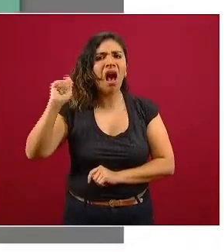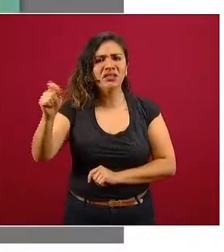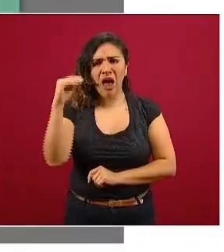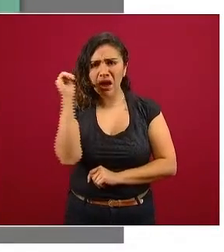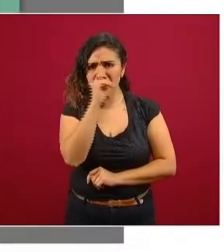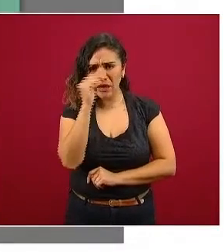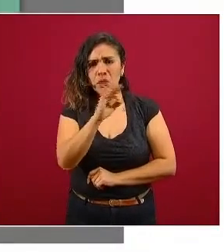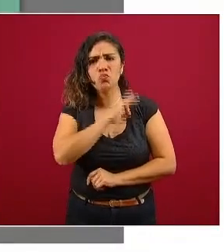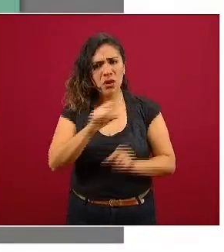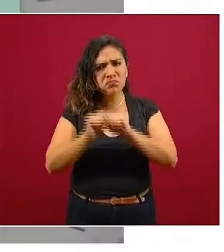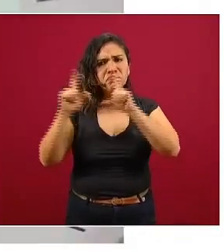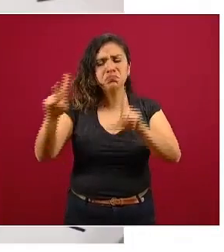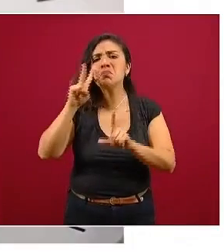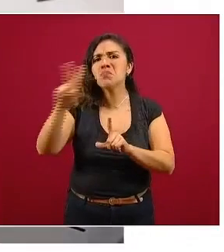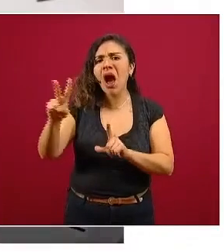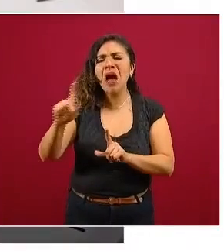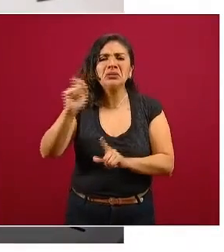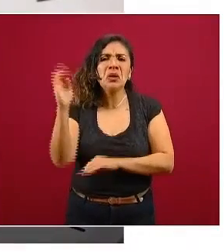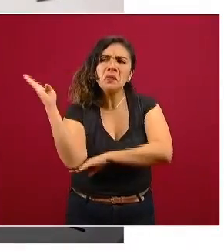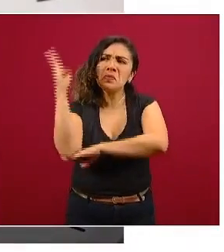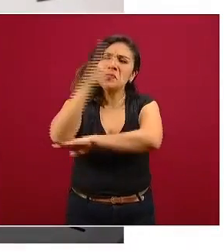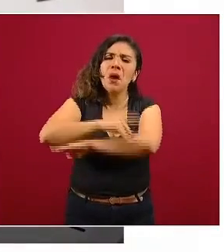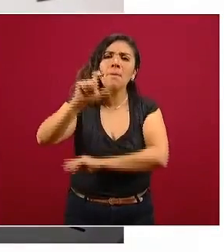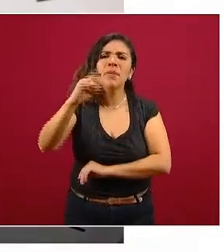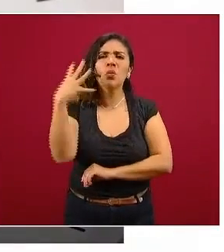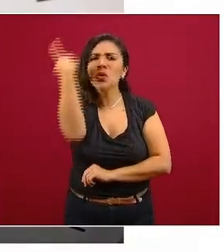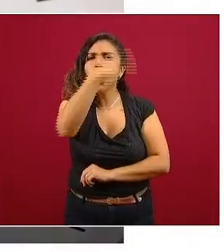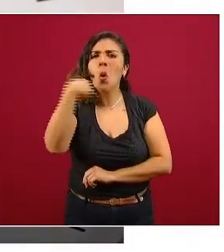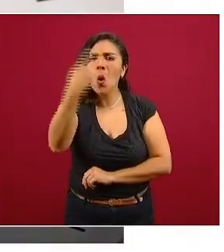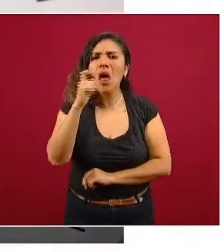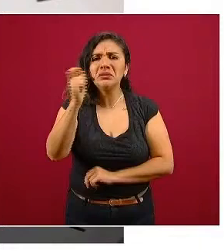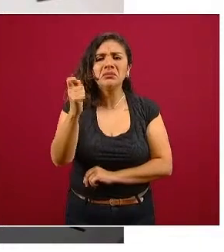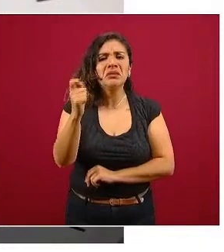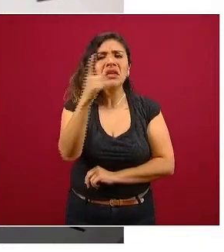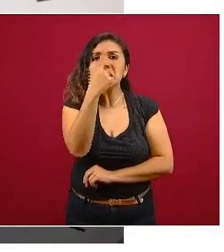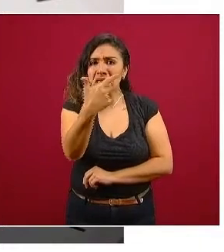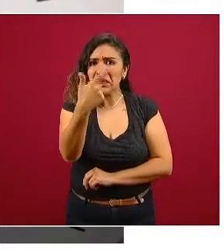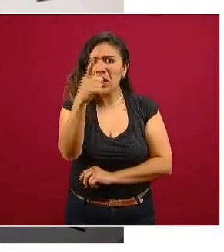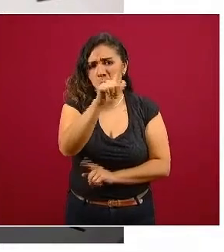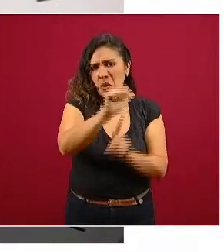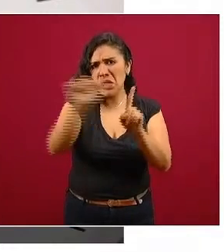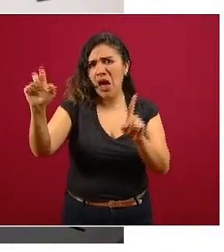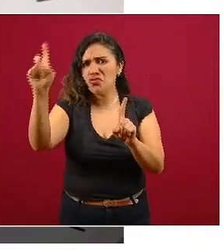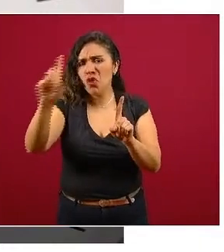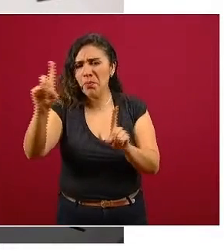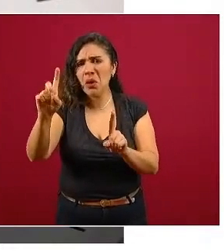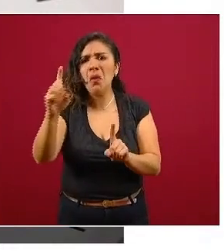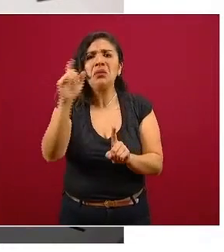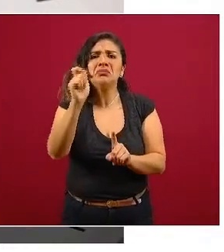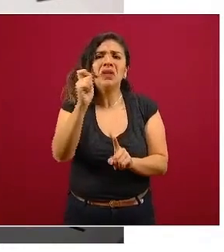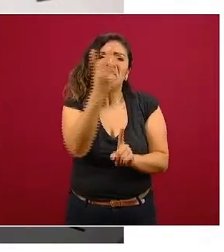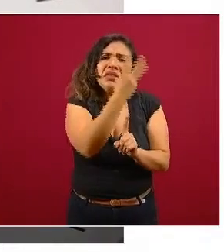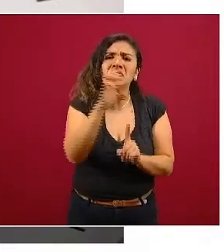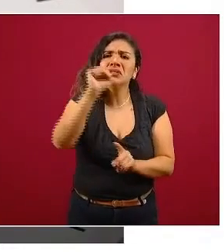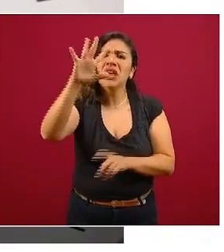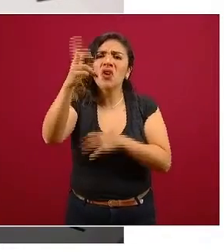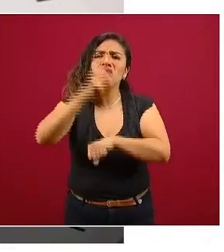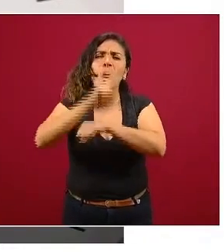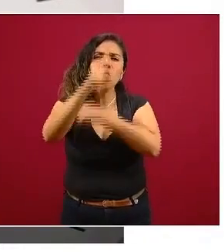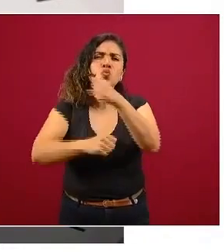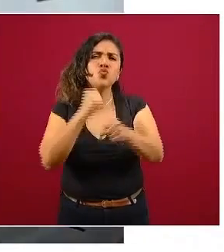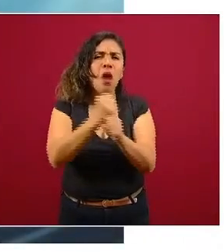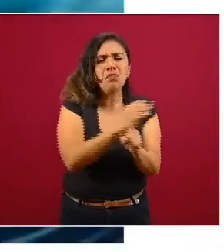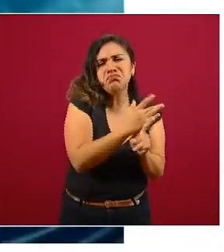gratuita y está disponible para ti las 24 horas del día, los 7 días de la semana, los 365 días del